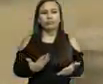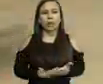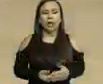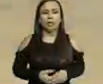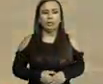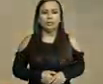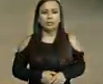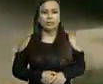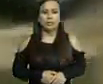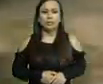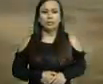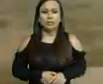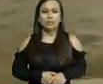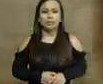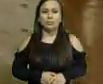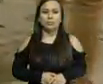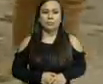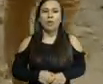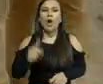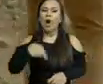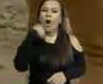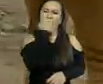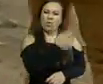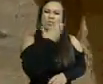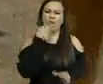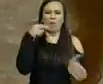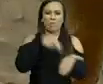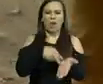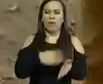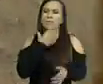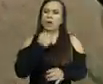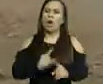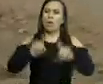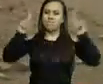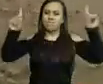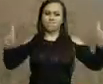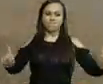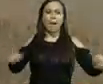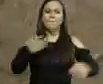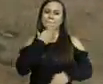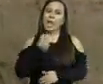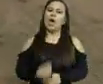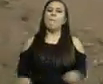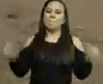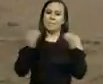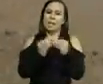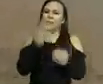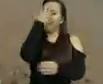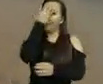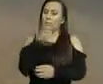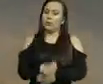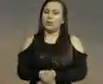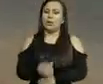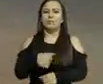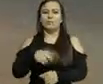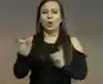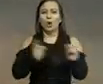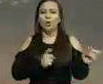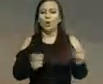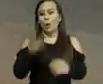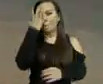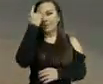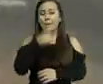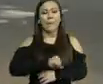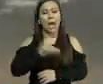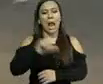esté busquen otro para ver por qué quita muy mal muchísimas gracias seguimos conversando vamos a